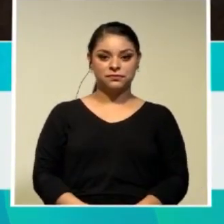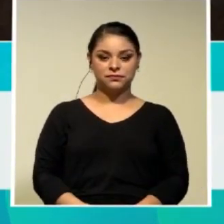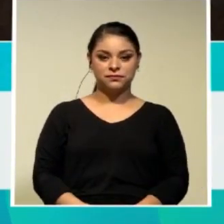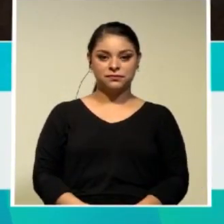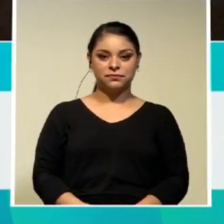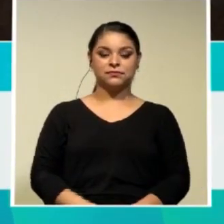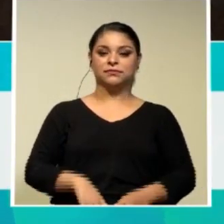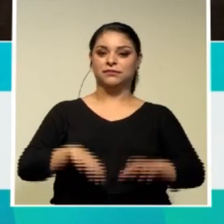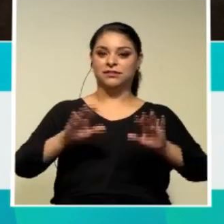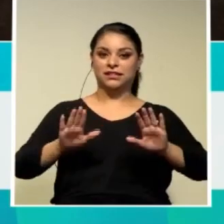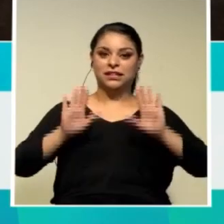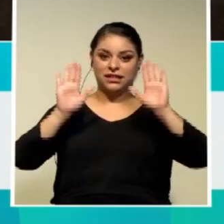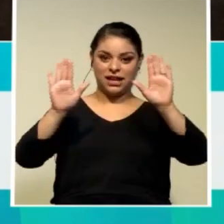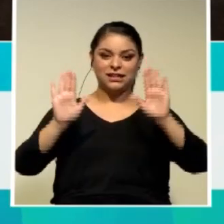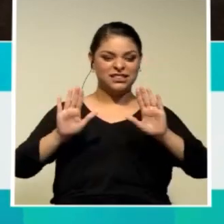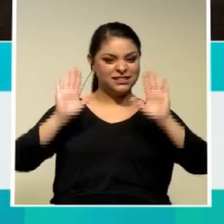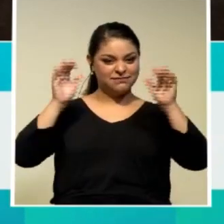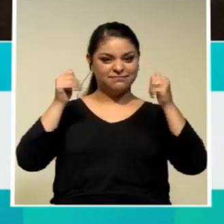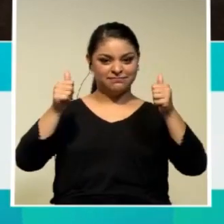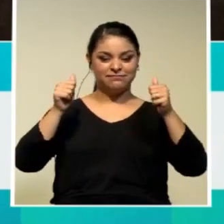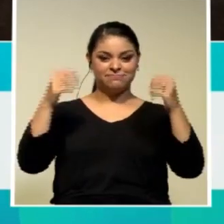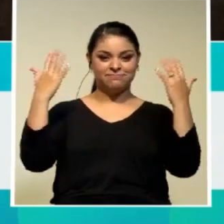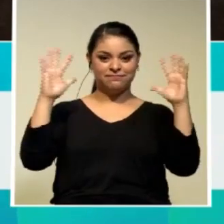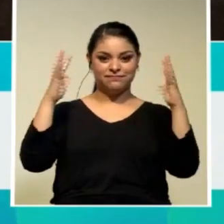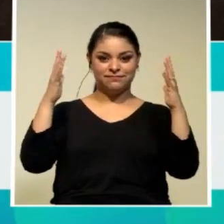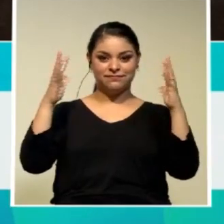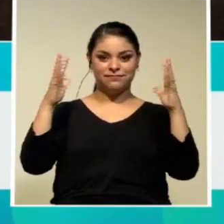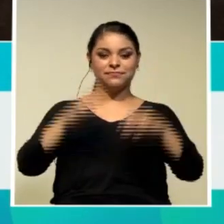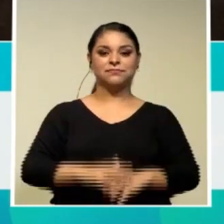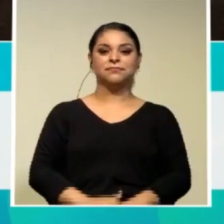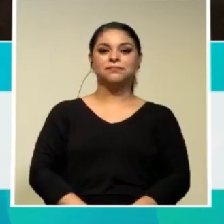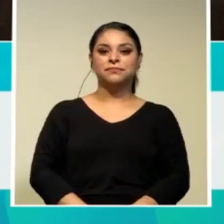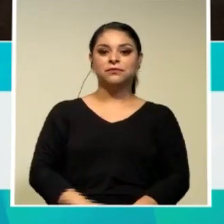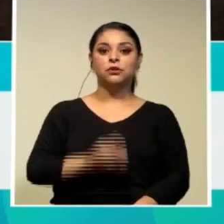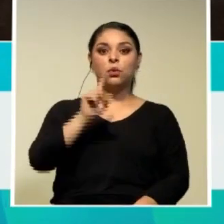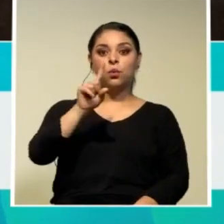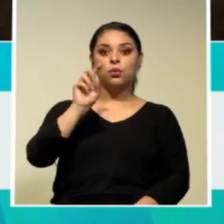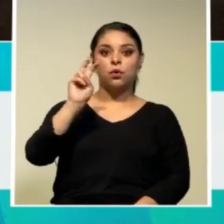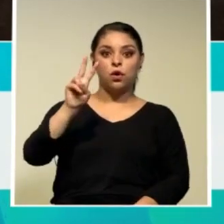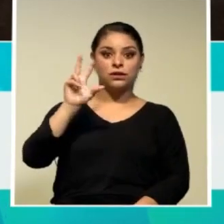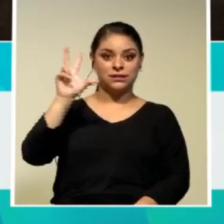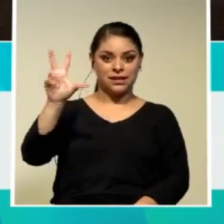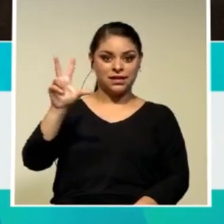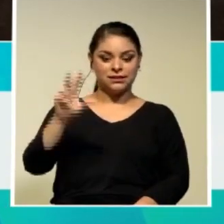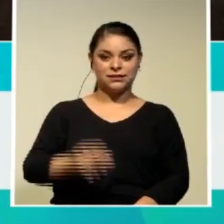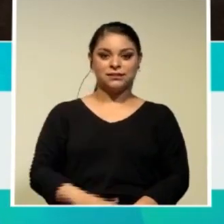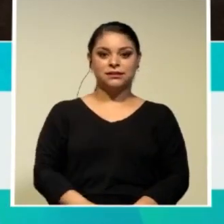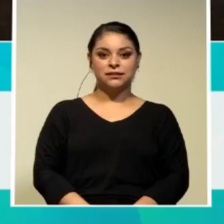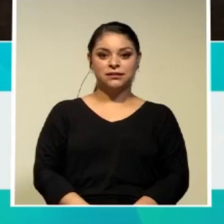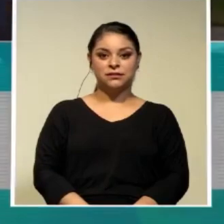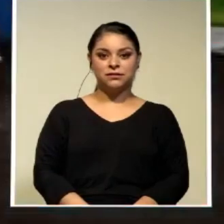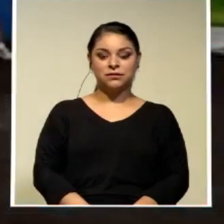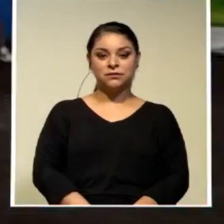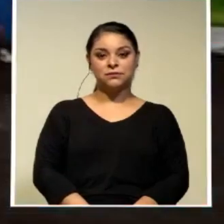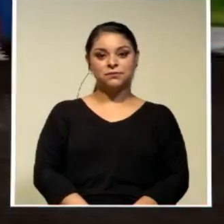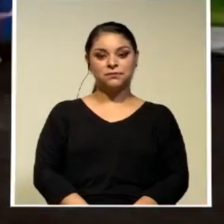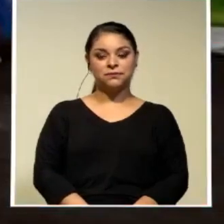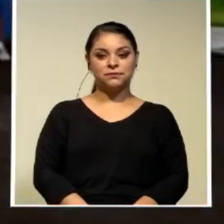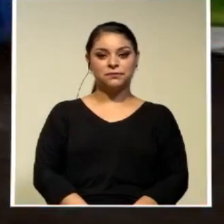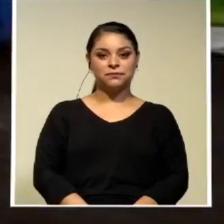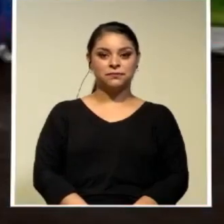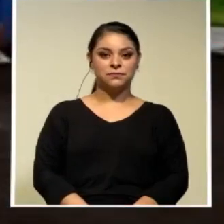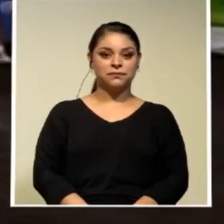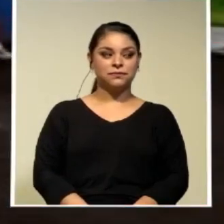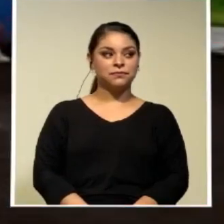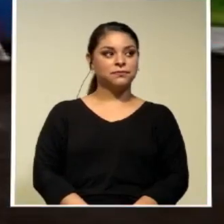Eso. ¡Excelente! ¡Muy bien! ¡Listo, otra vez! ¡Uno, dos, tres! ¡Vamos! ¡De nuevo!